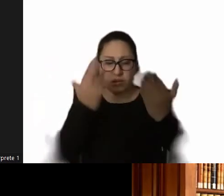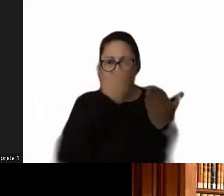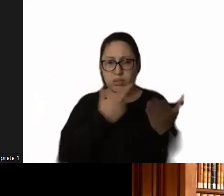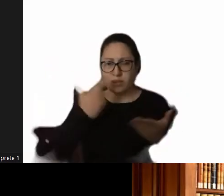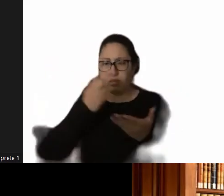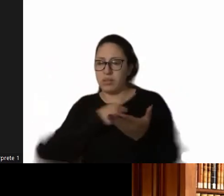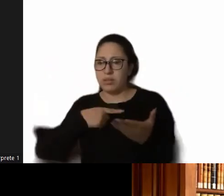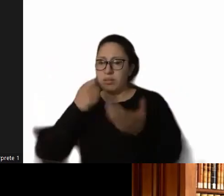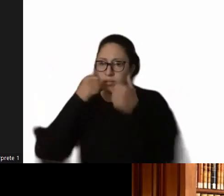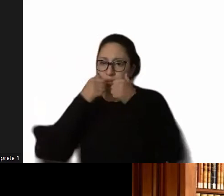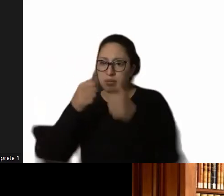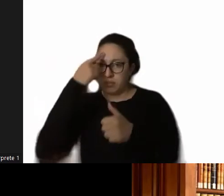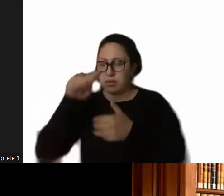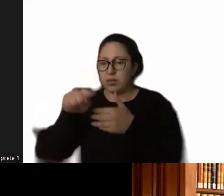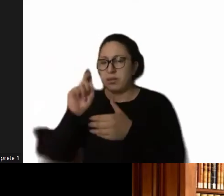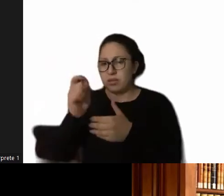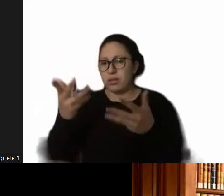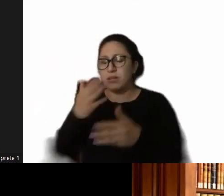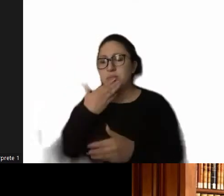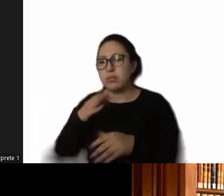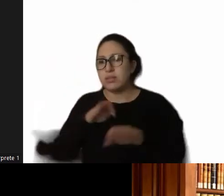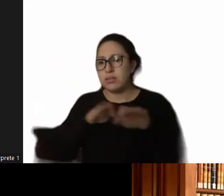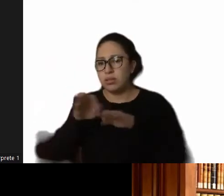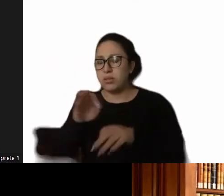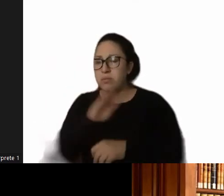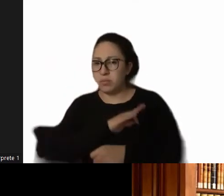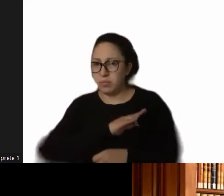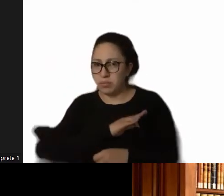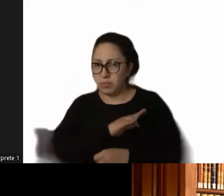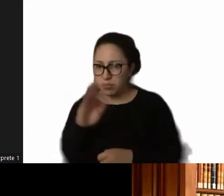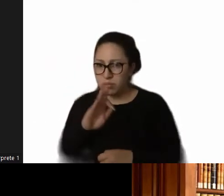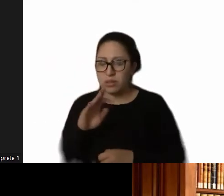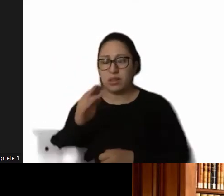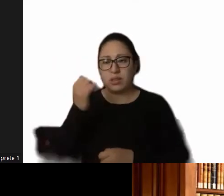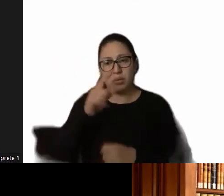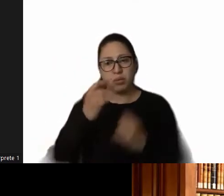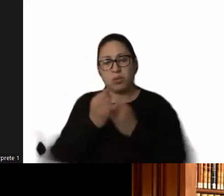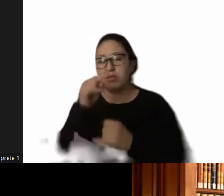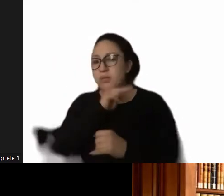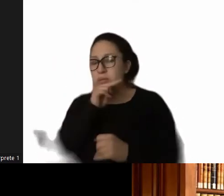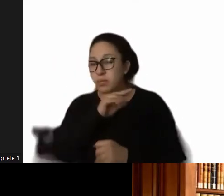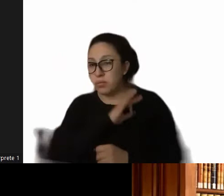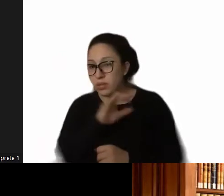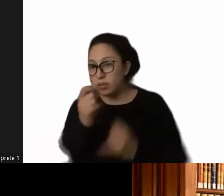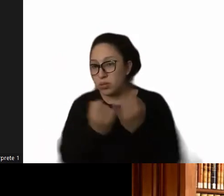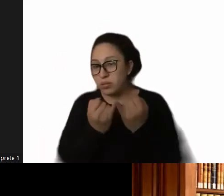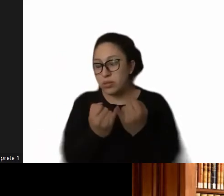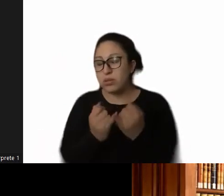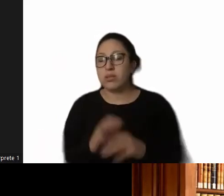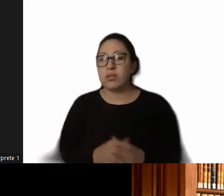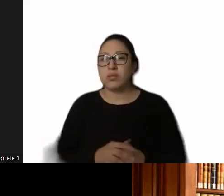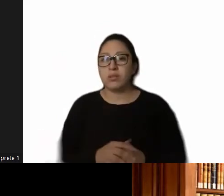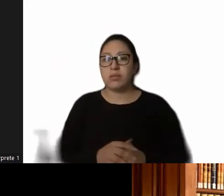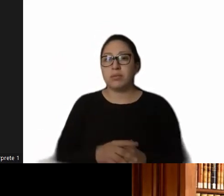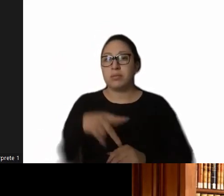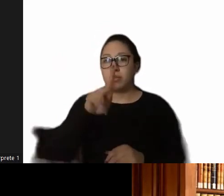avanzar de manera más eficiente en estas reuniones. Pero sí es preocupante que pudiéramos no